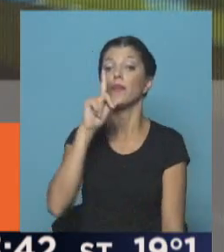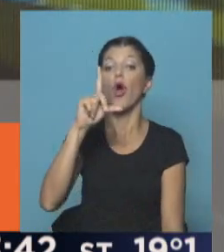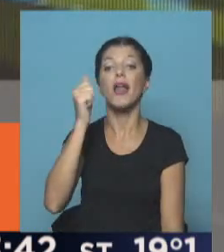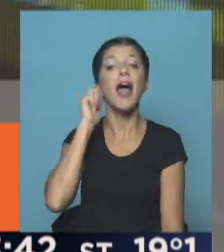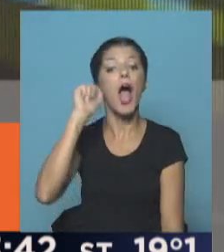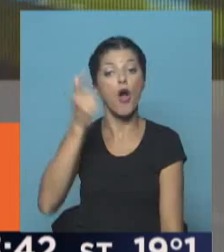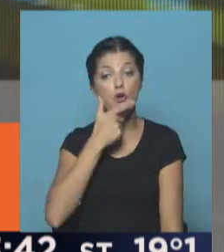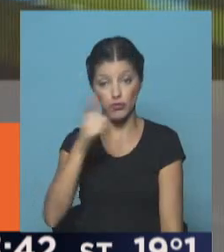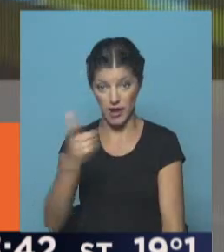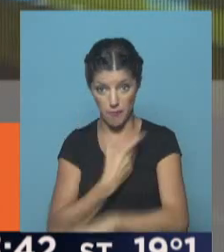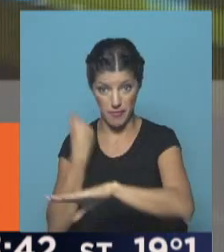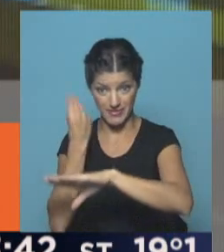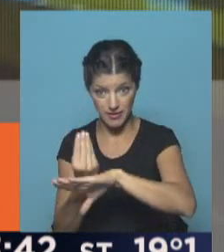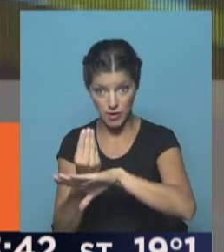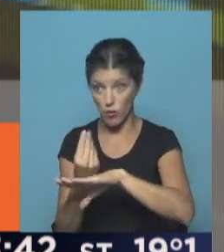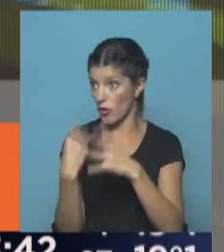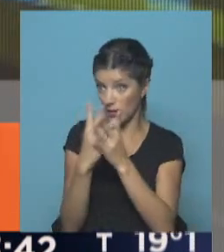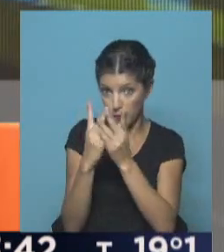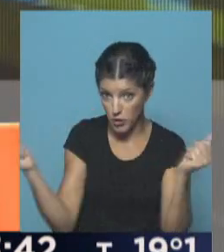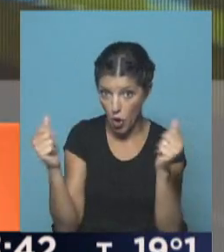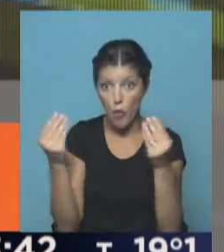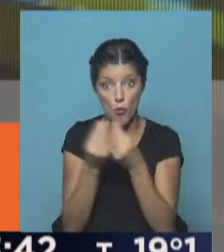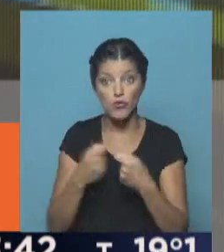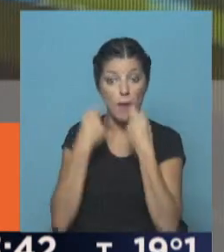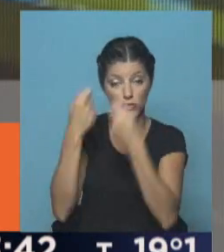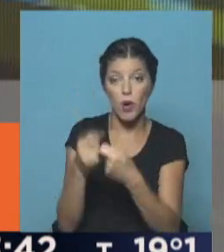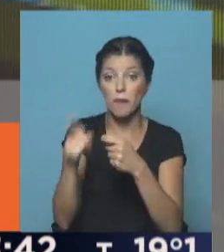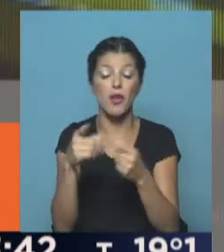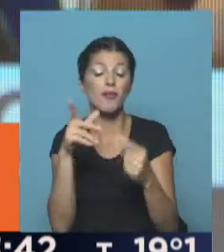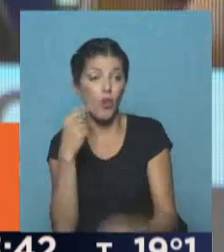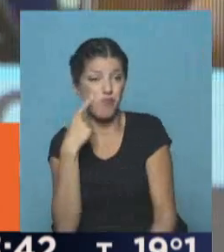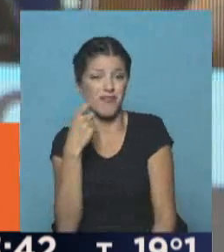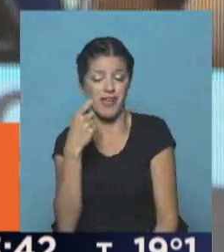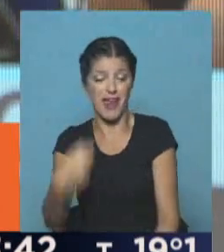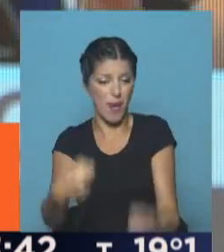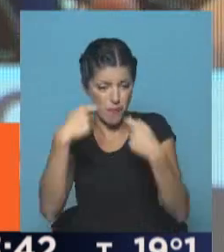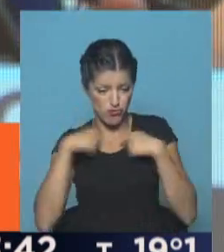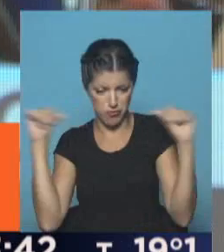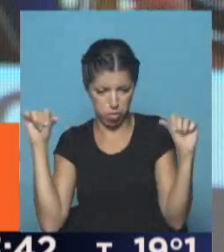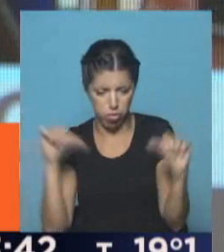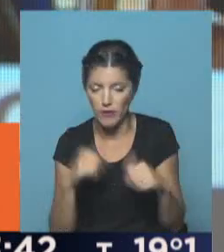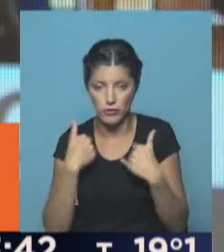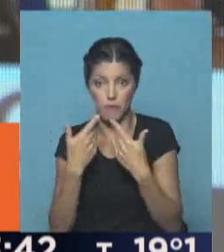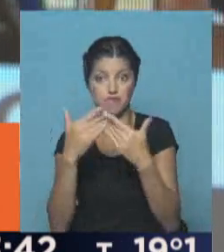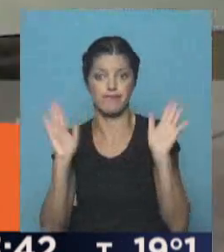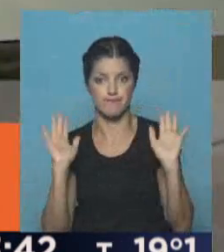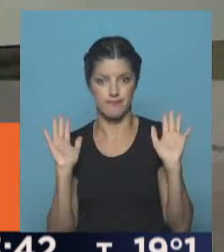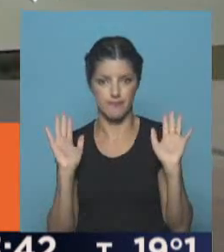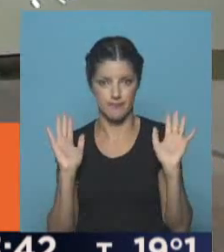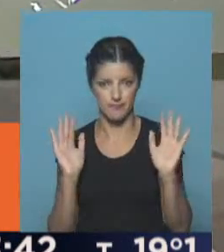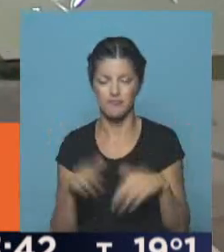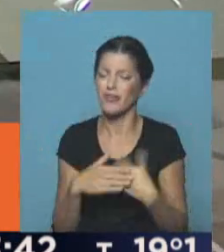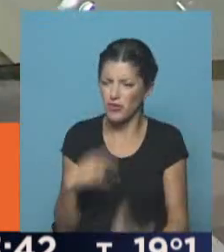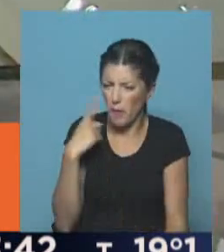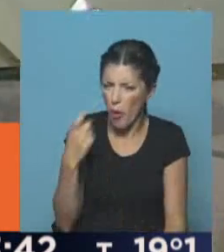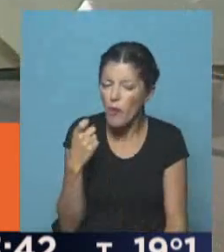gobierno con una popularidad también muy importante y que tuvo que bajarse por falta de votos entonces me parece que hay una crisis profunda que tiene como una de sus